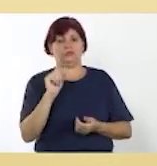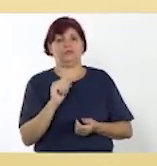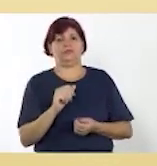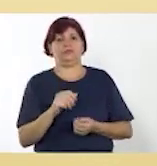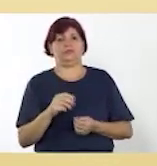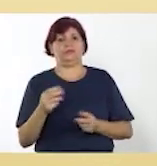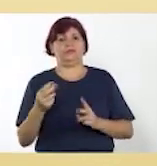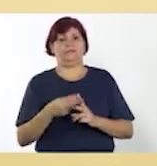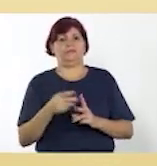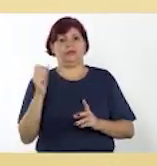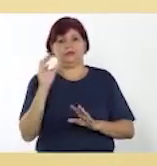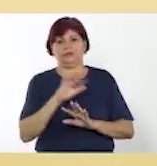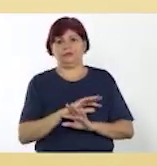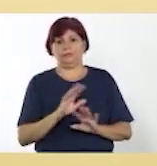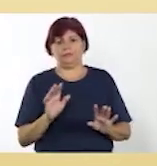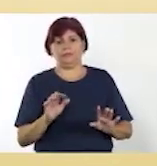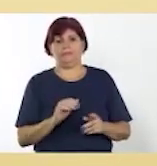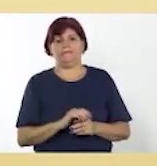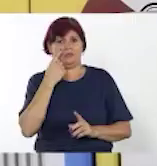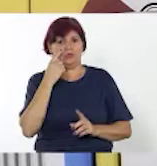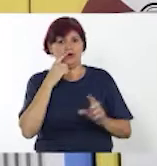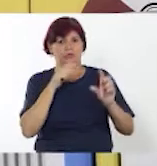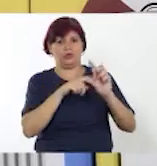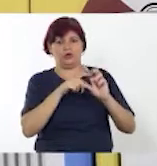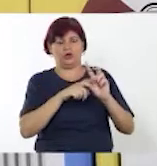131. Para terminar,